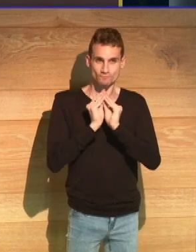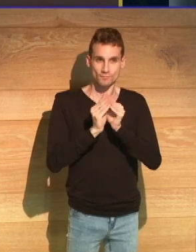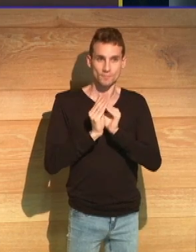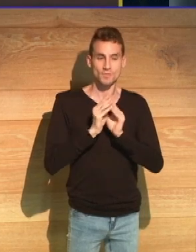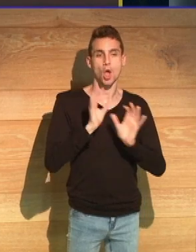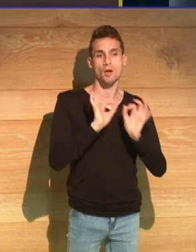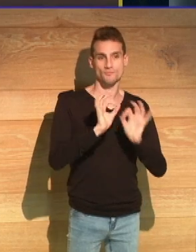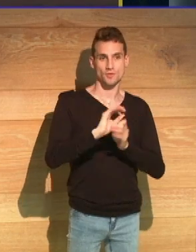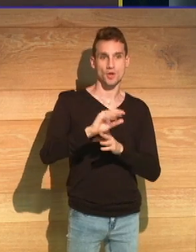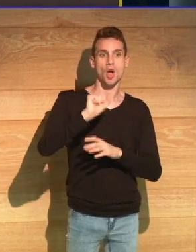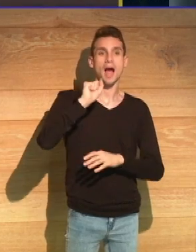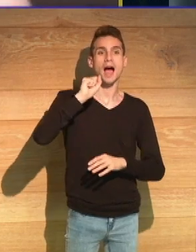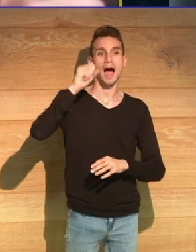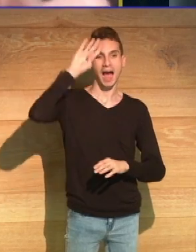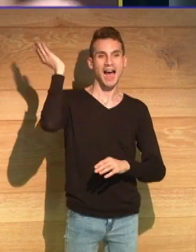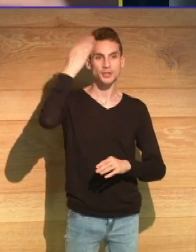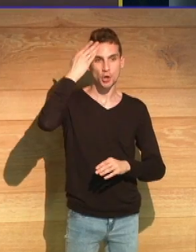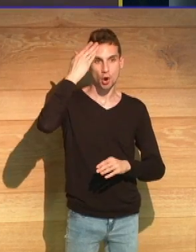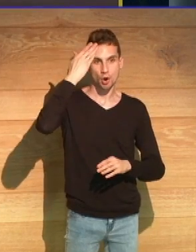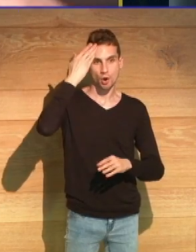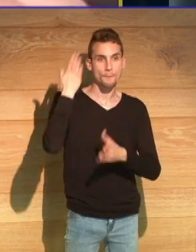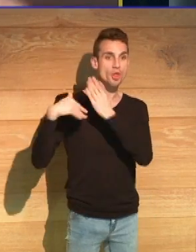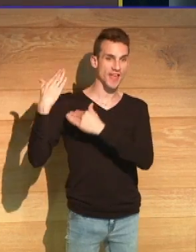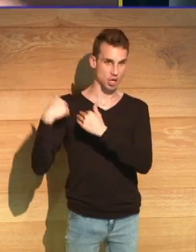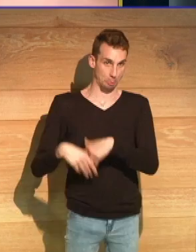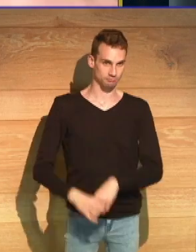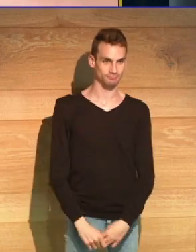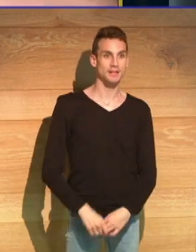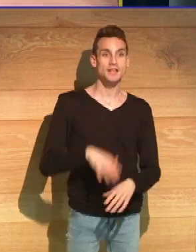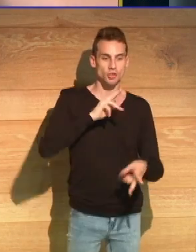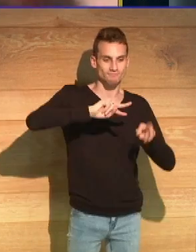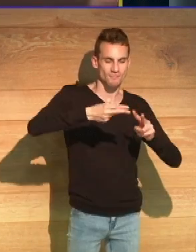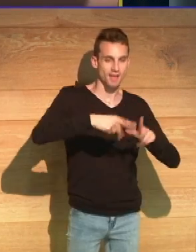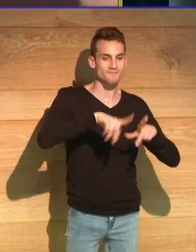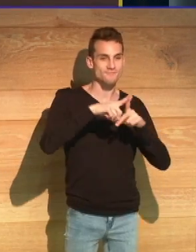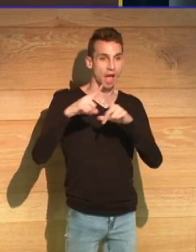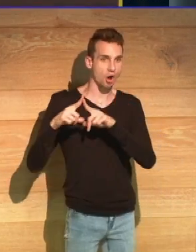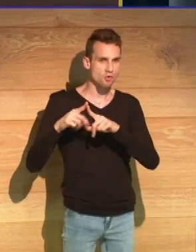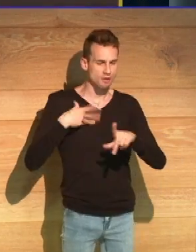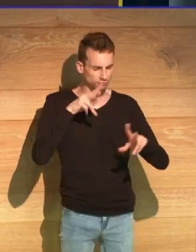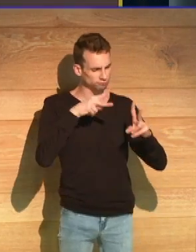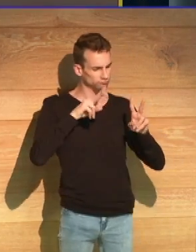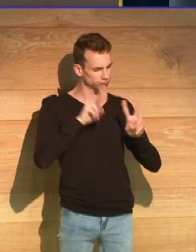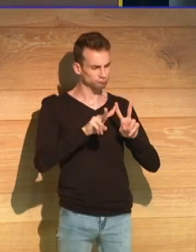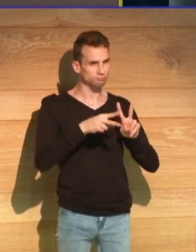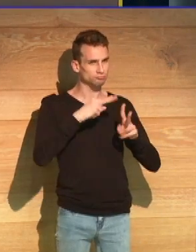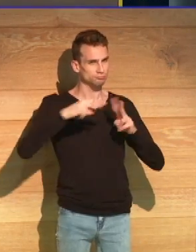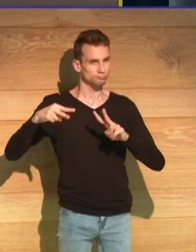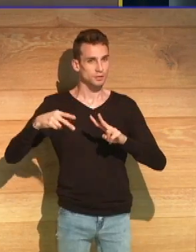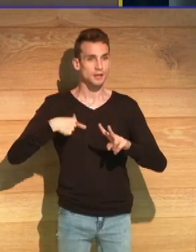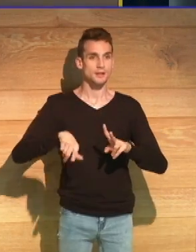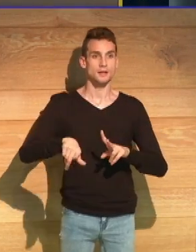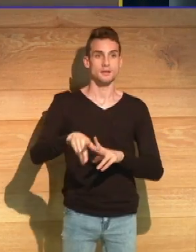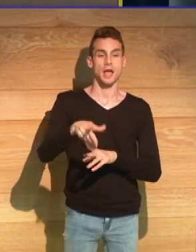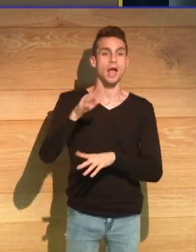esta reunión, doblando un papel en triángulos, y llegó a mi cabeza el domo, y Buckminster